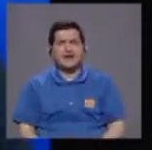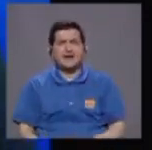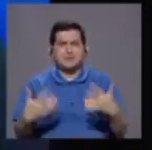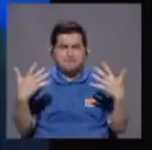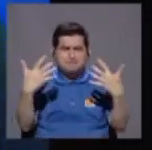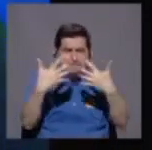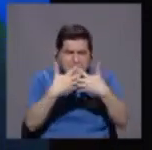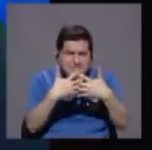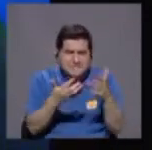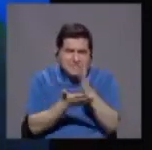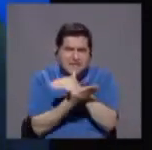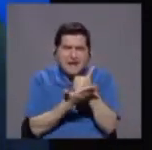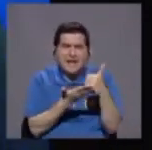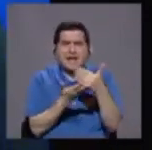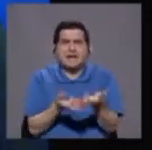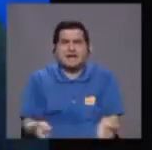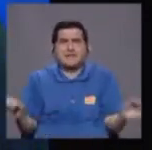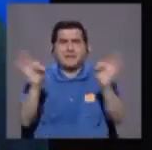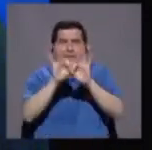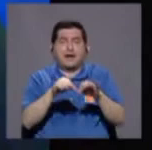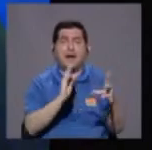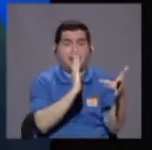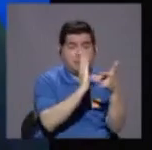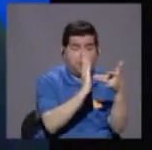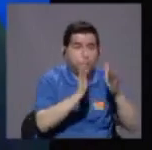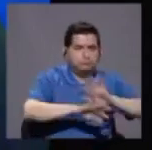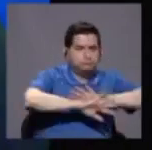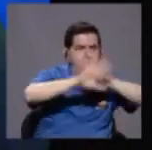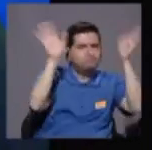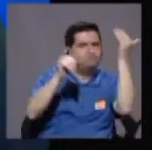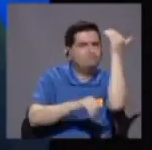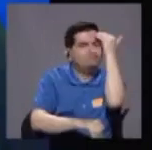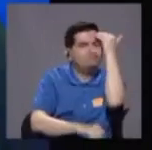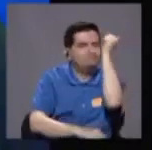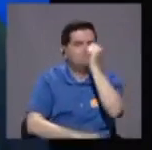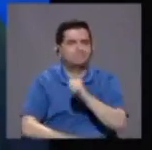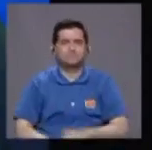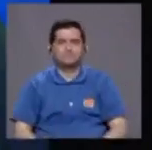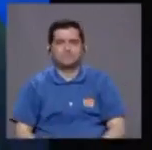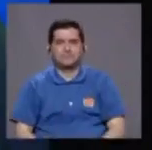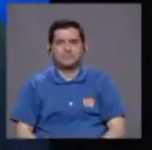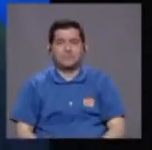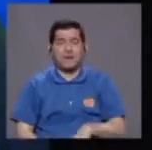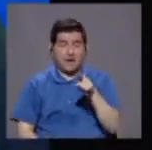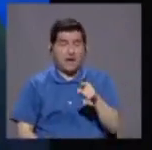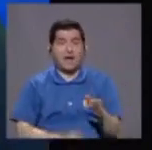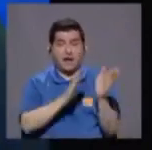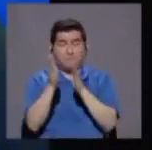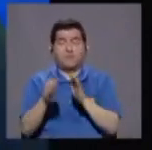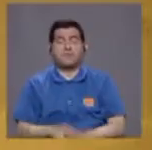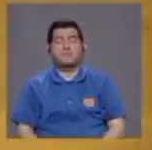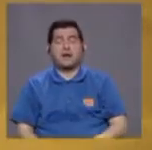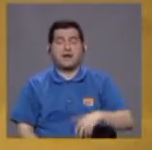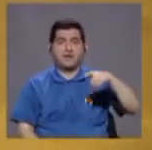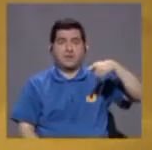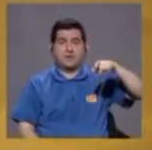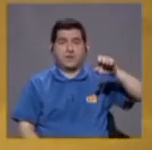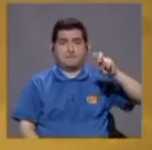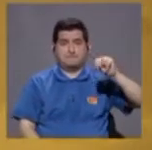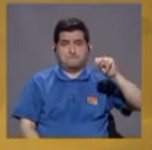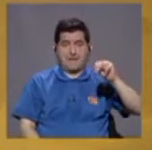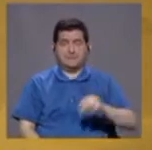una cosa muy importante, lo técnico lo tenía muy claro, Luis Raúl, habiendo sido formado en Filadelfia, ¿no? Luis Raúl,